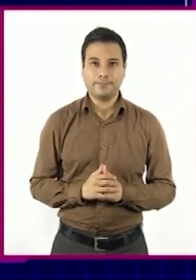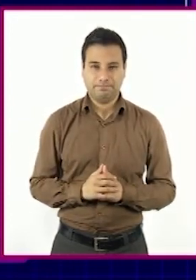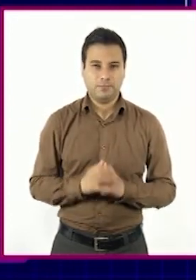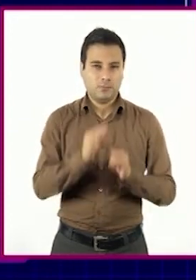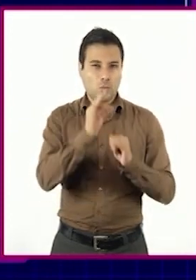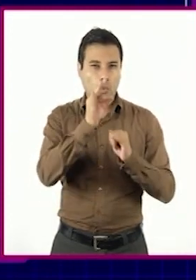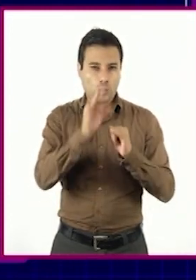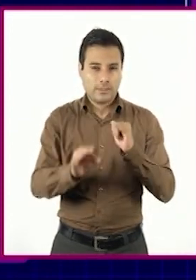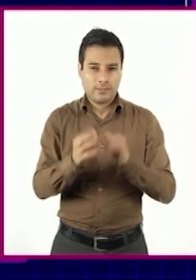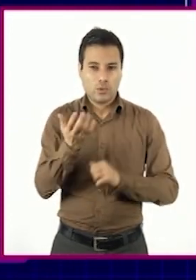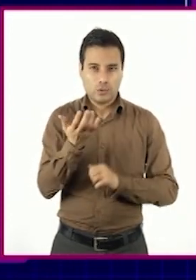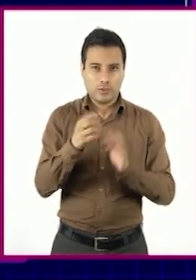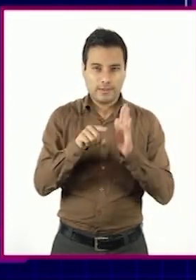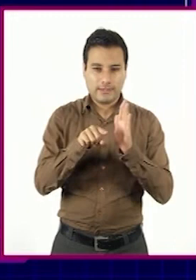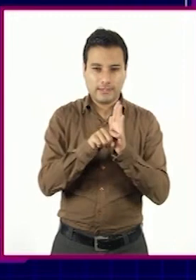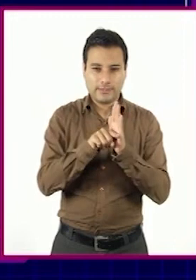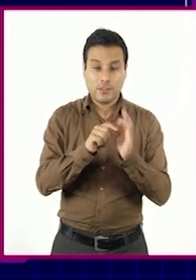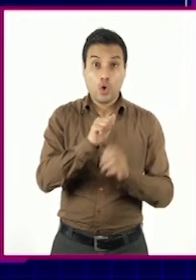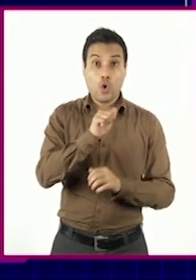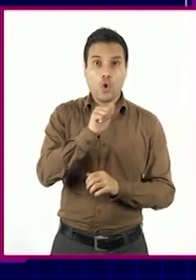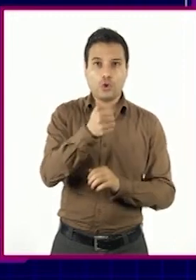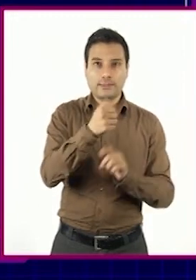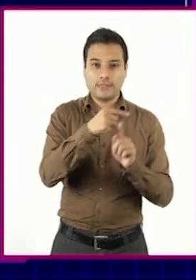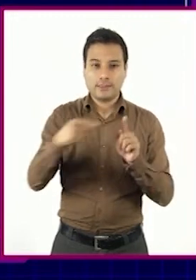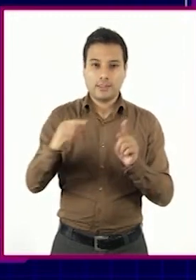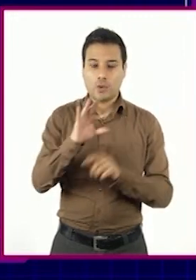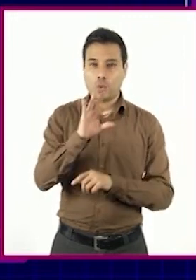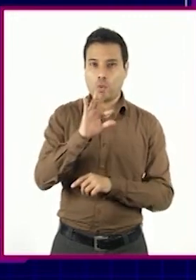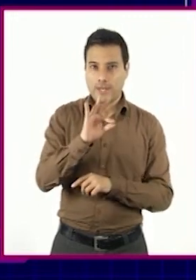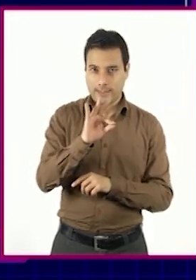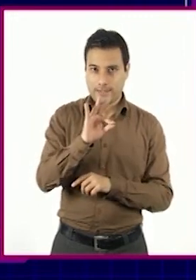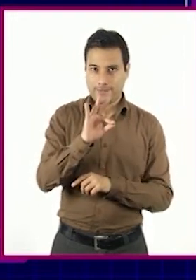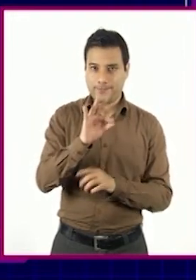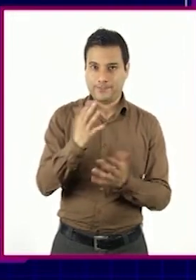último, 11 entre 40 resulta